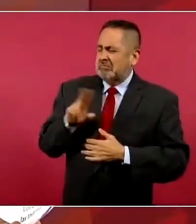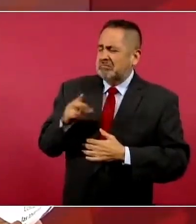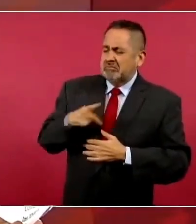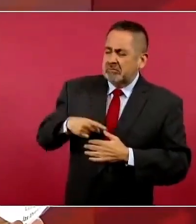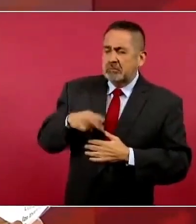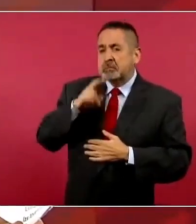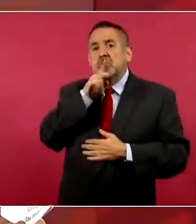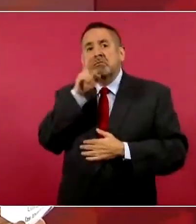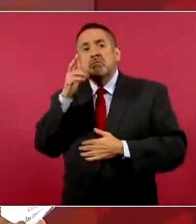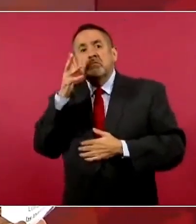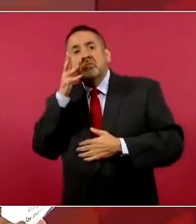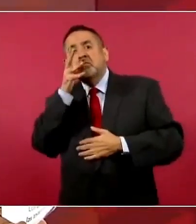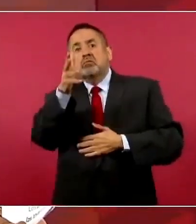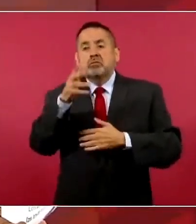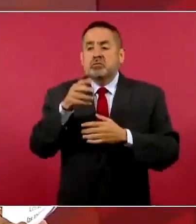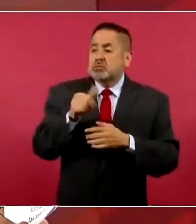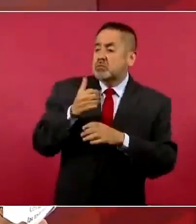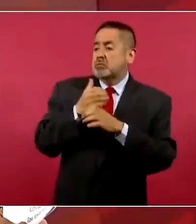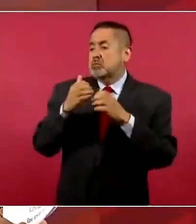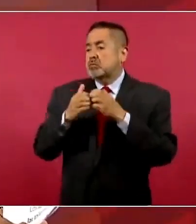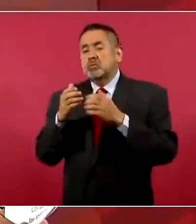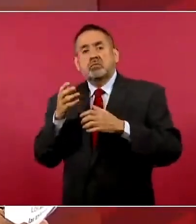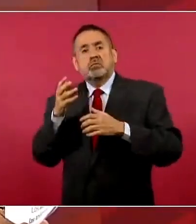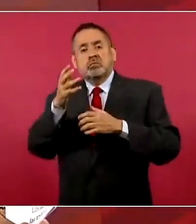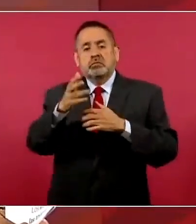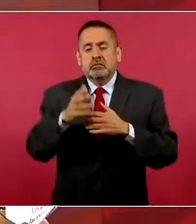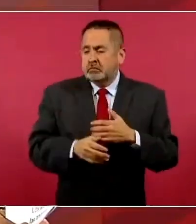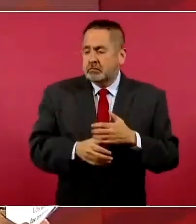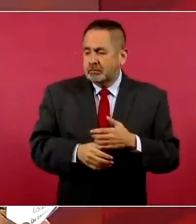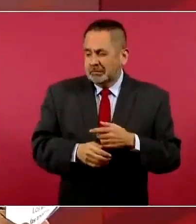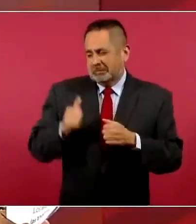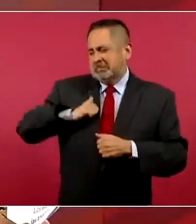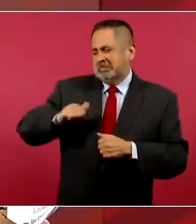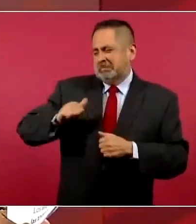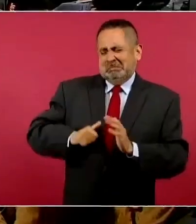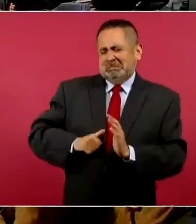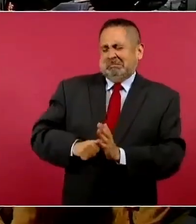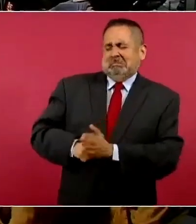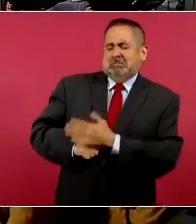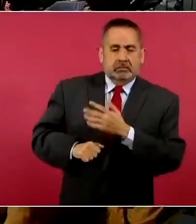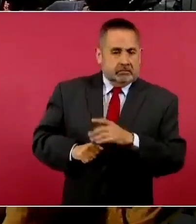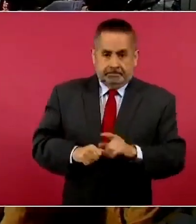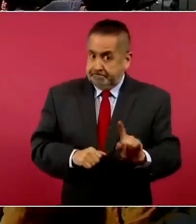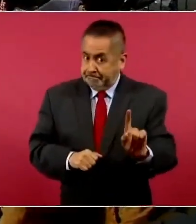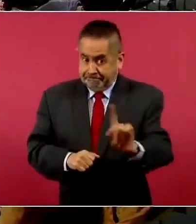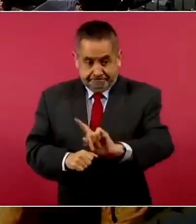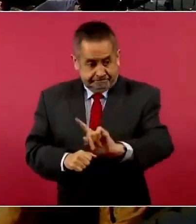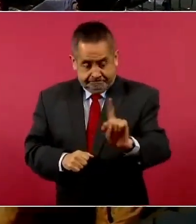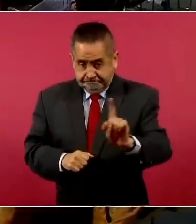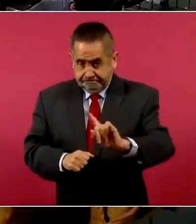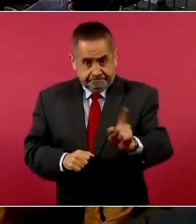Ve hacia adelante. Ya, ¿no? No, sí.